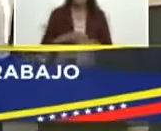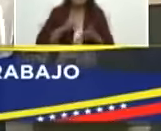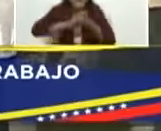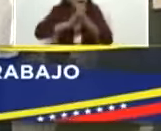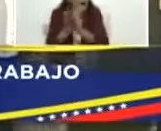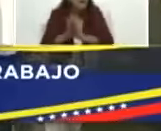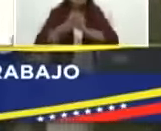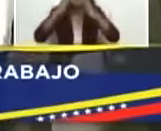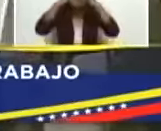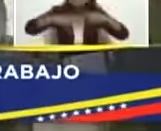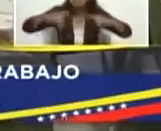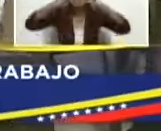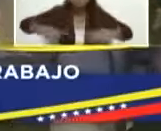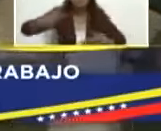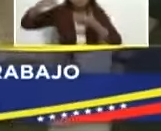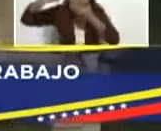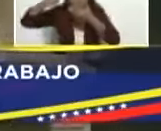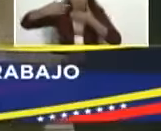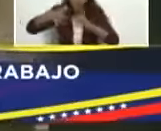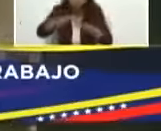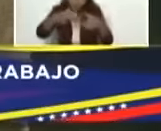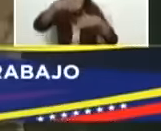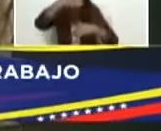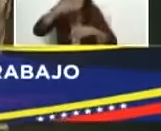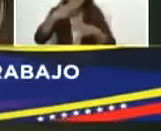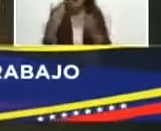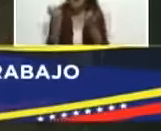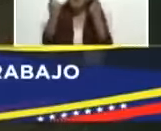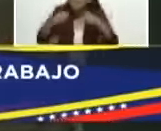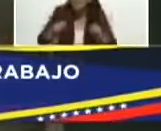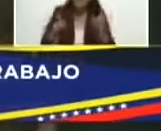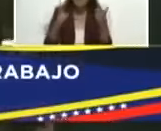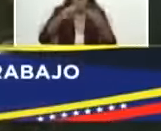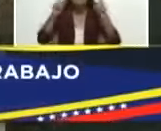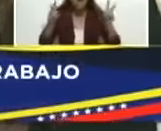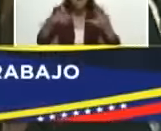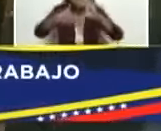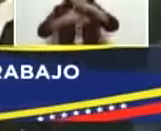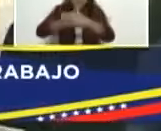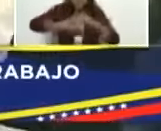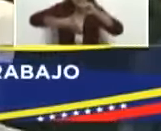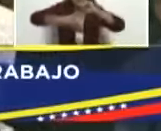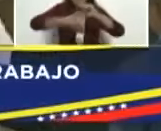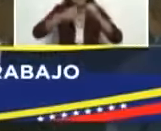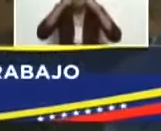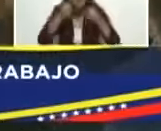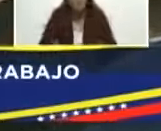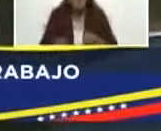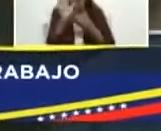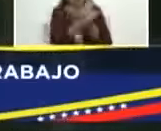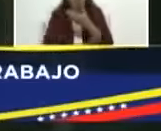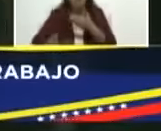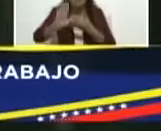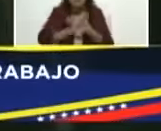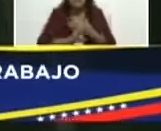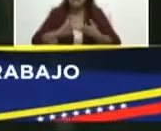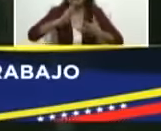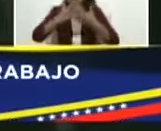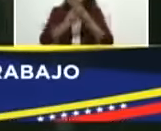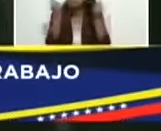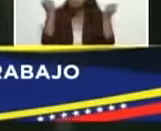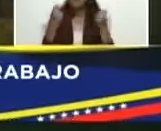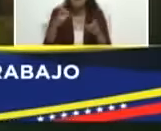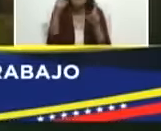del conflicto armado, apostar siempre a la paz y que Sudamérica se blinde de la barbarie. Han sido